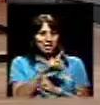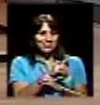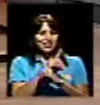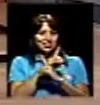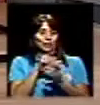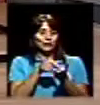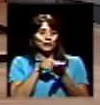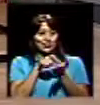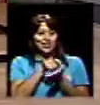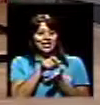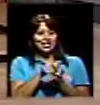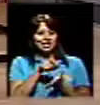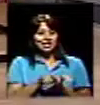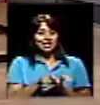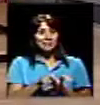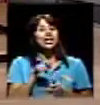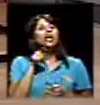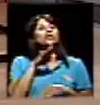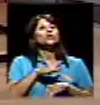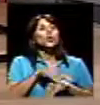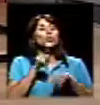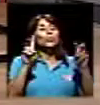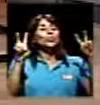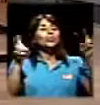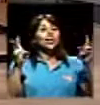y fue un tema de,